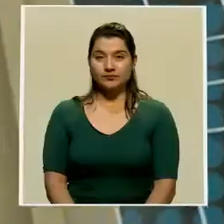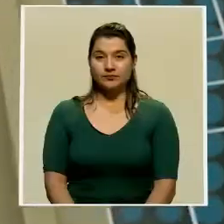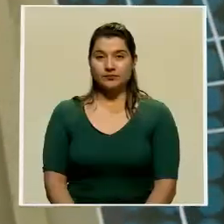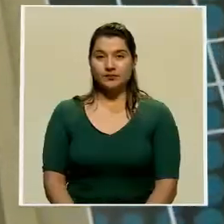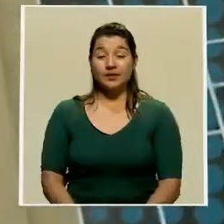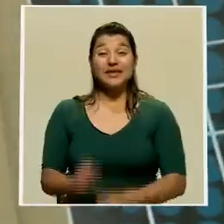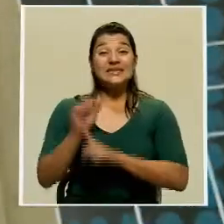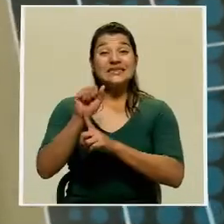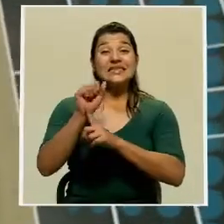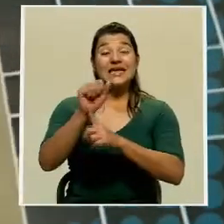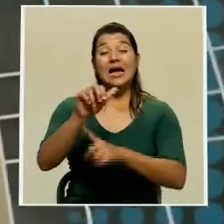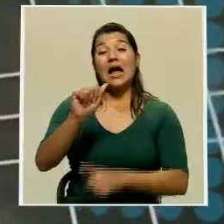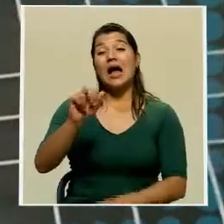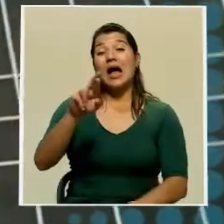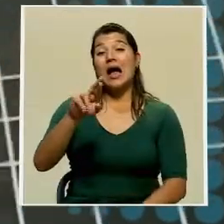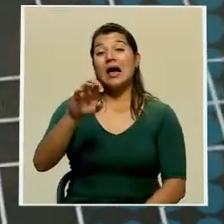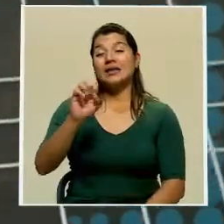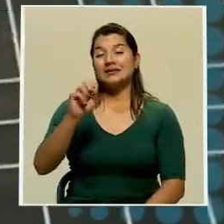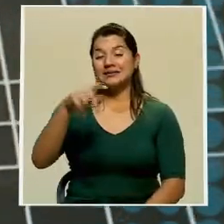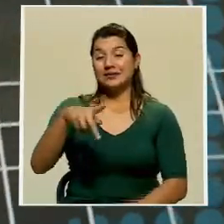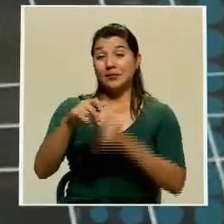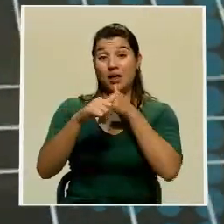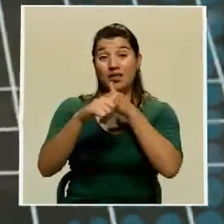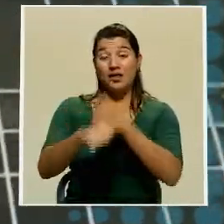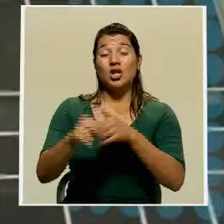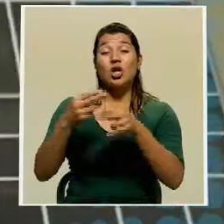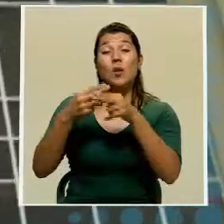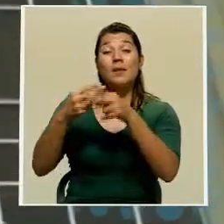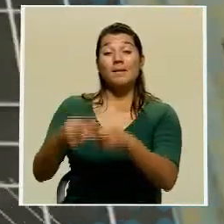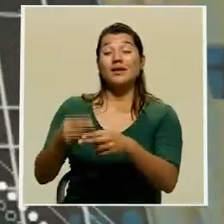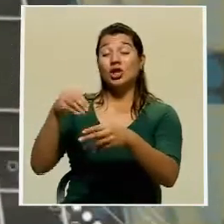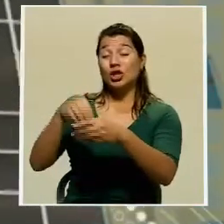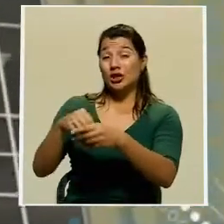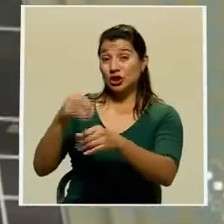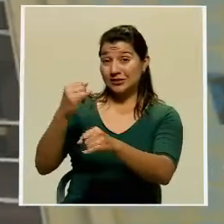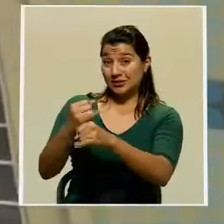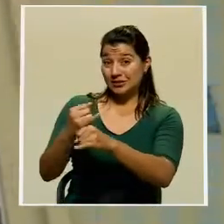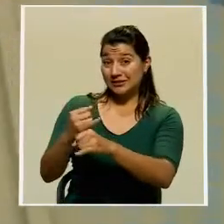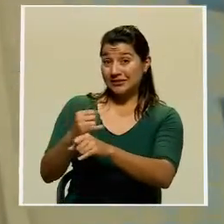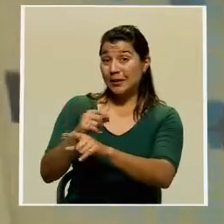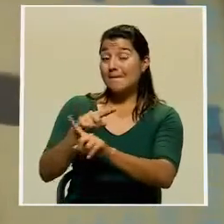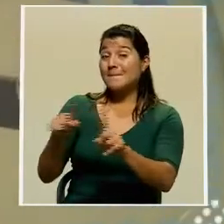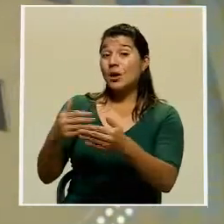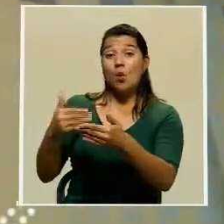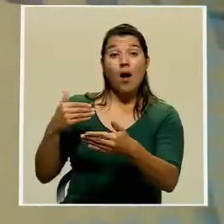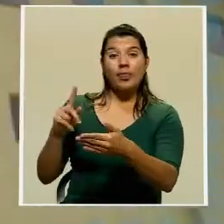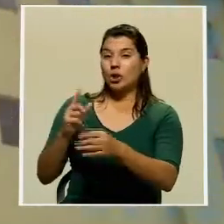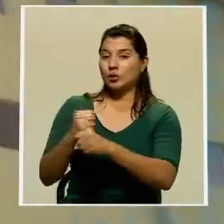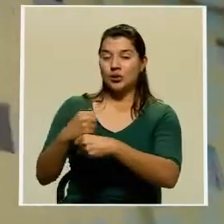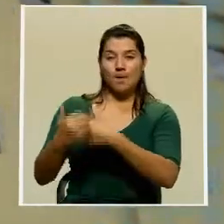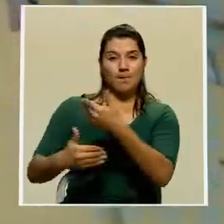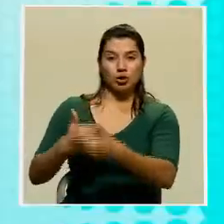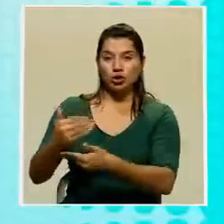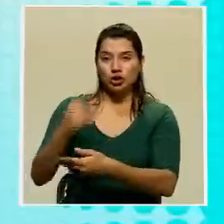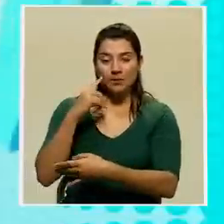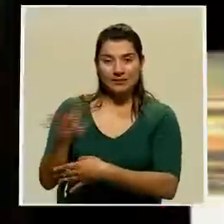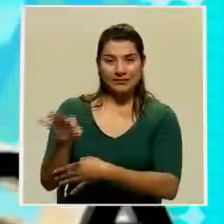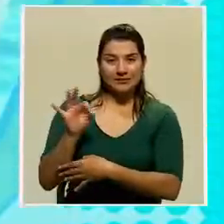El sindicato de ARECEP denunció nombramientos de puestos claves dentro de la entidad sin que mediara concurso alguno.